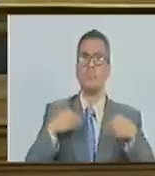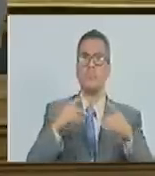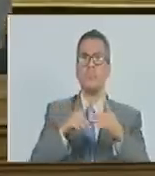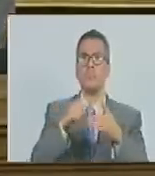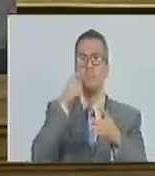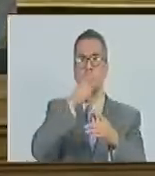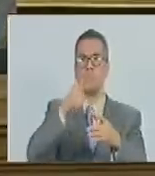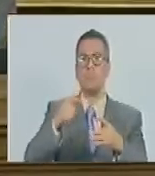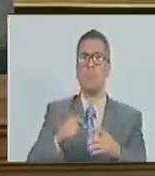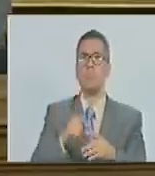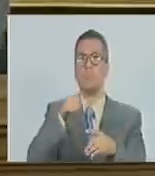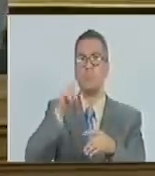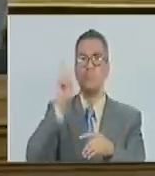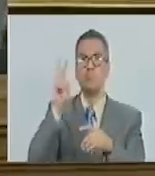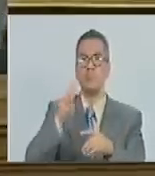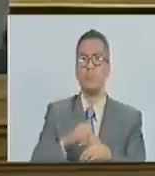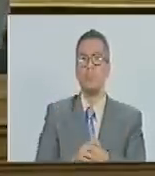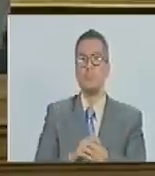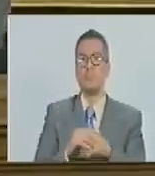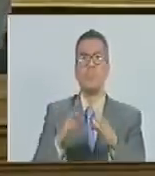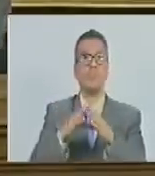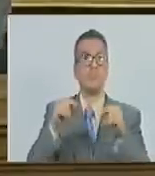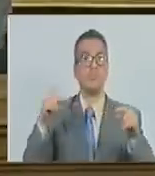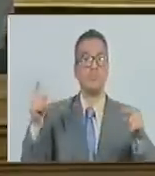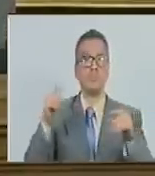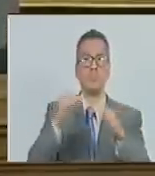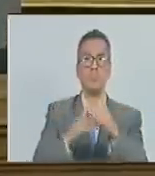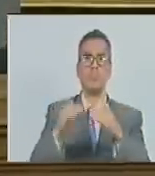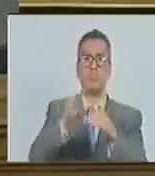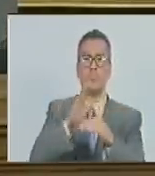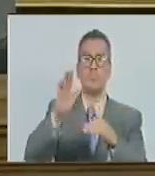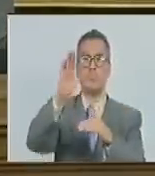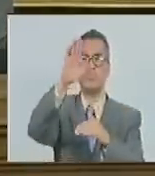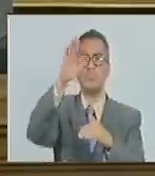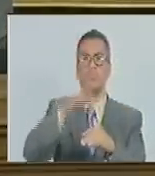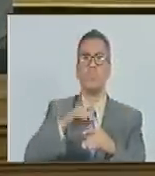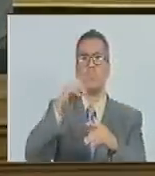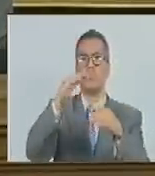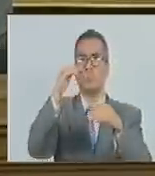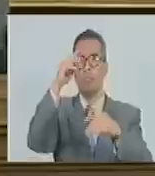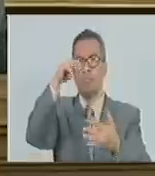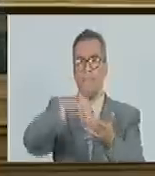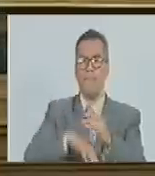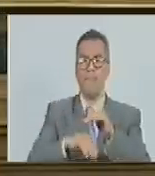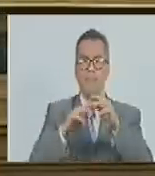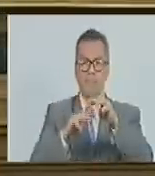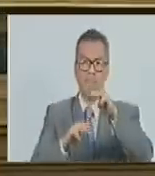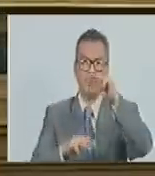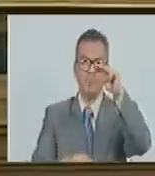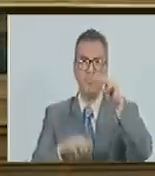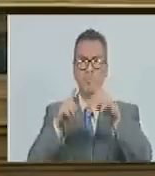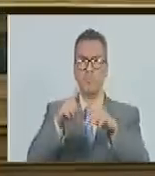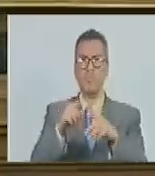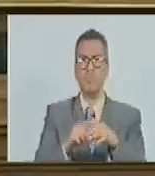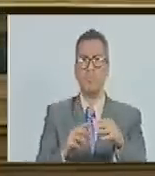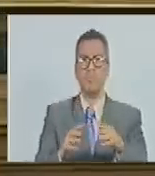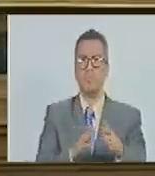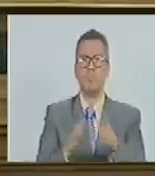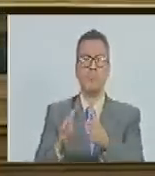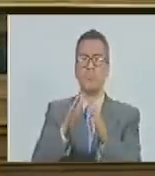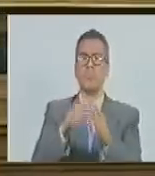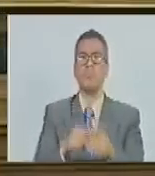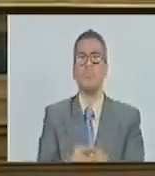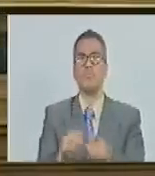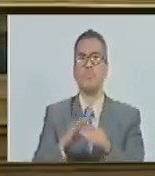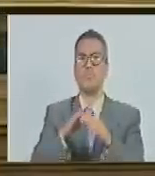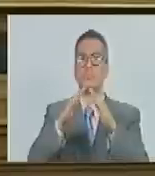populares de Venezuela? La gran mayoría vive encima de los 1000 metros de altitud en este valle rodeado de